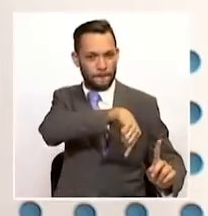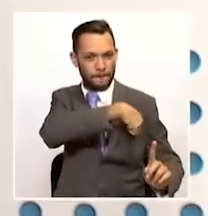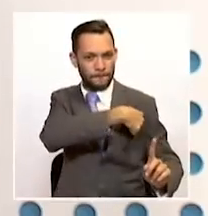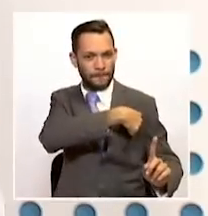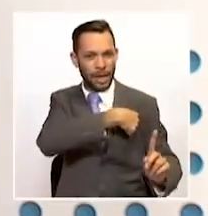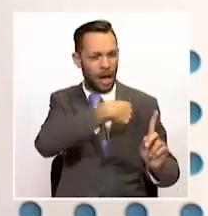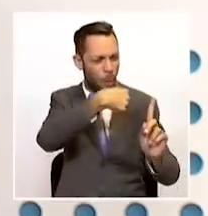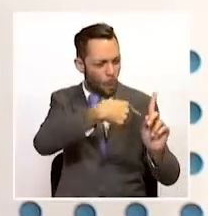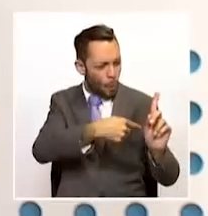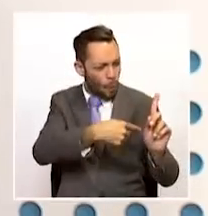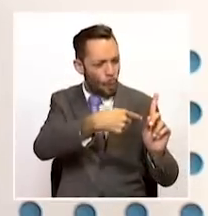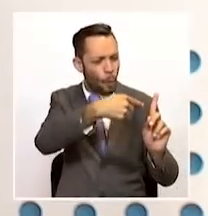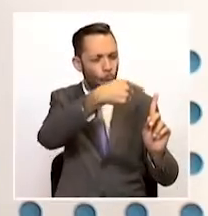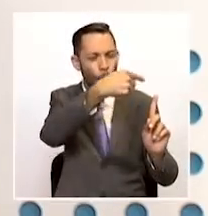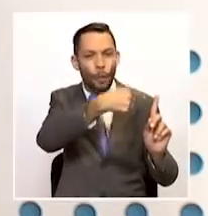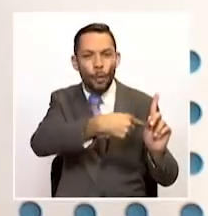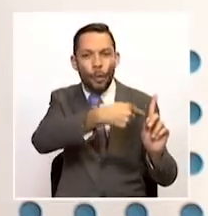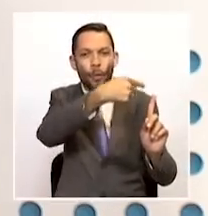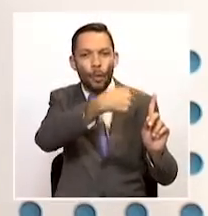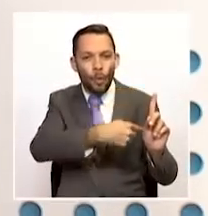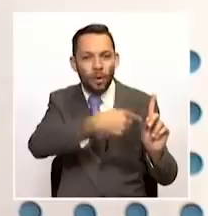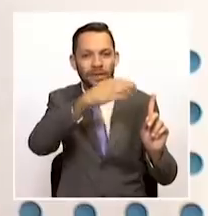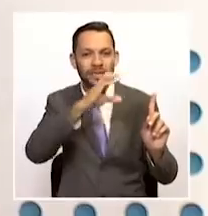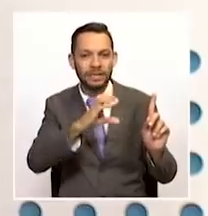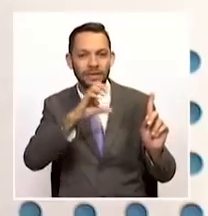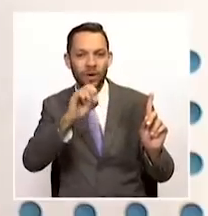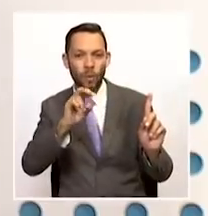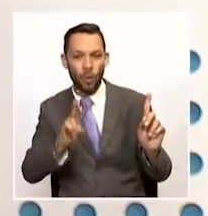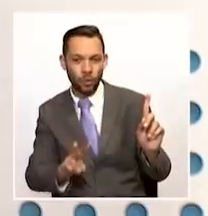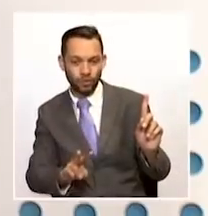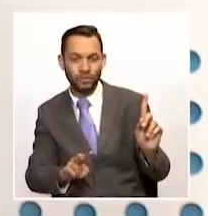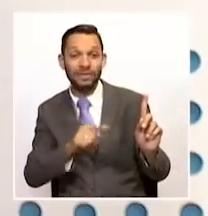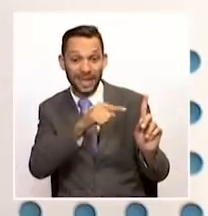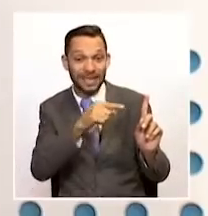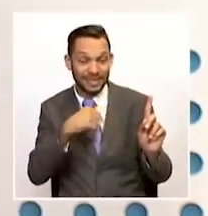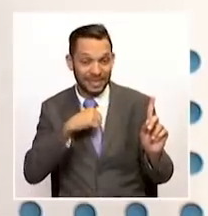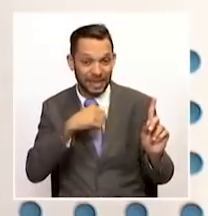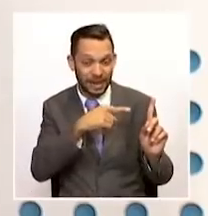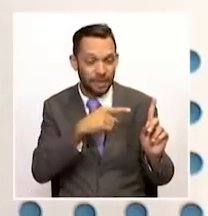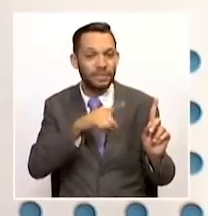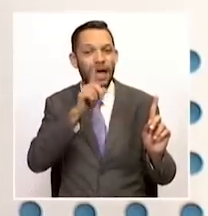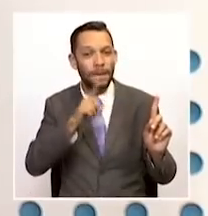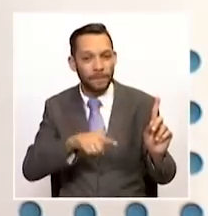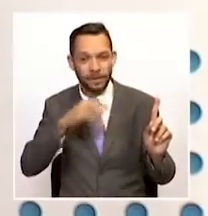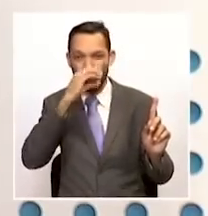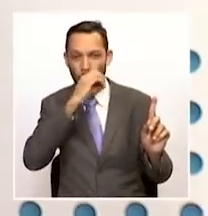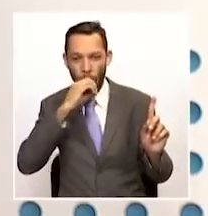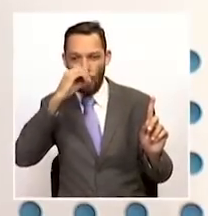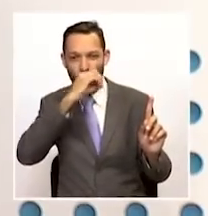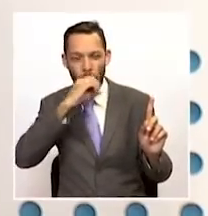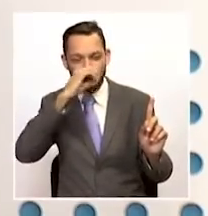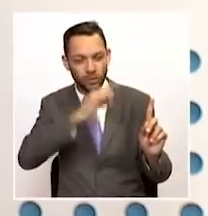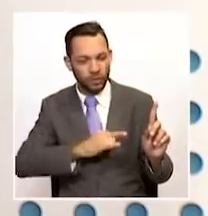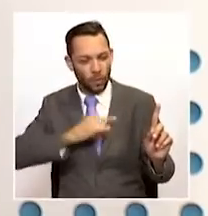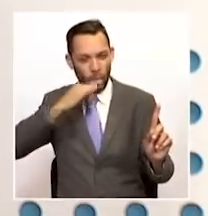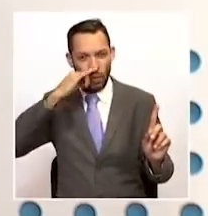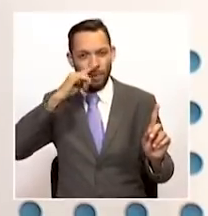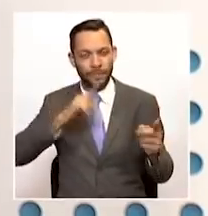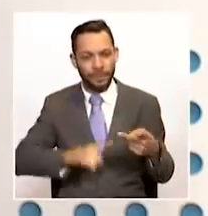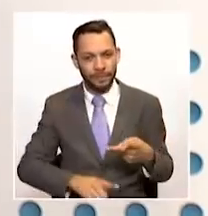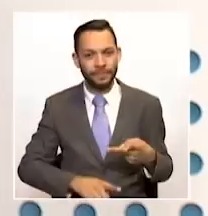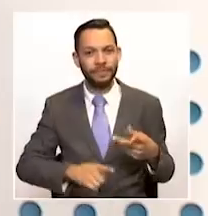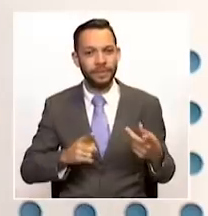oxígeno y la presión de co2 con esto se mira también cómo está la oxigenación del cuerpo sacando también los delta